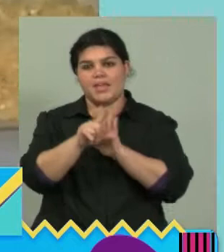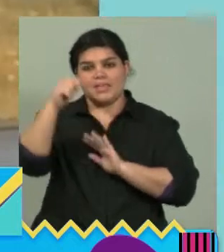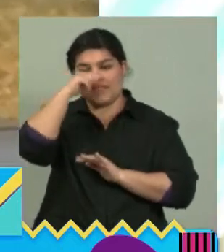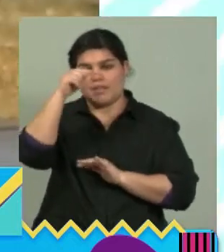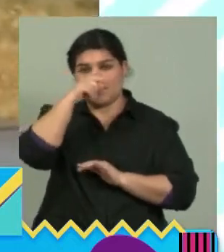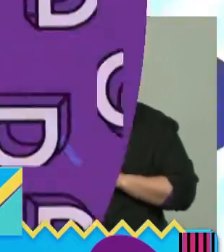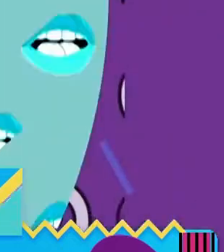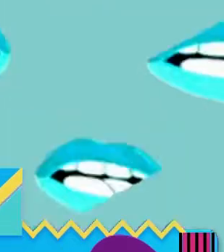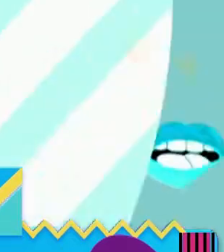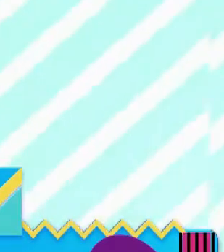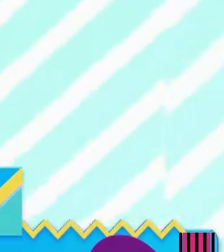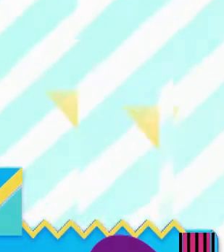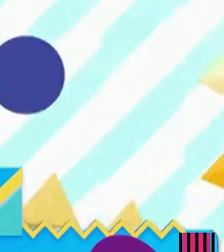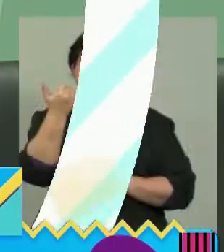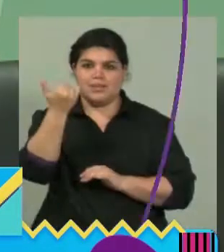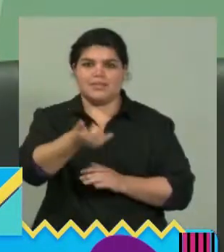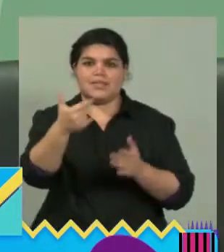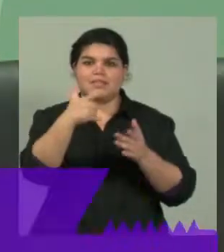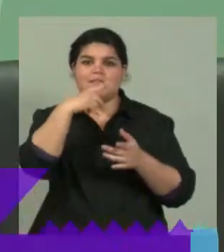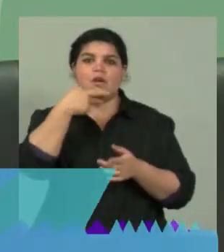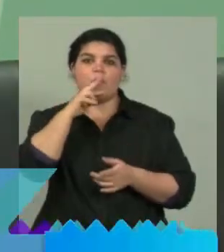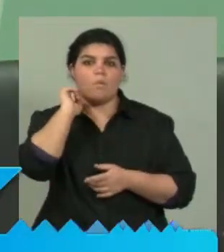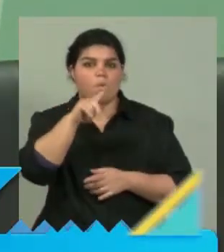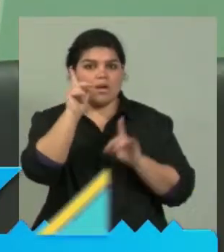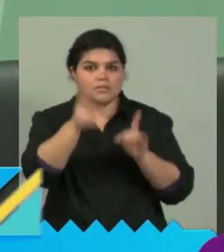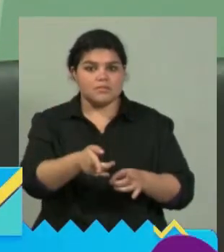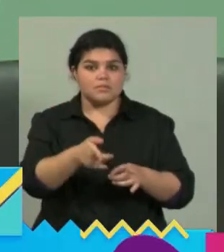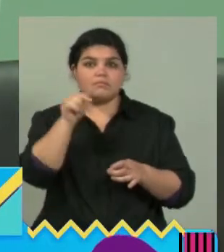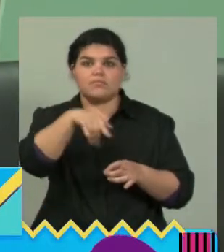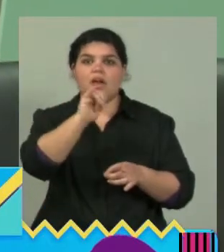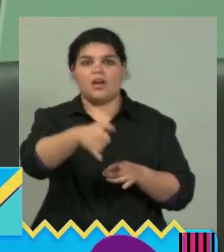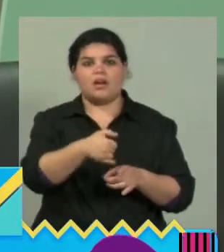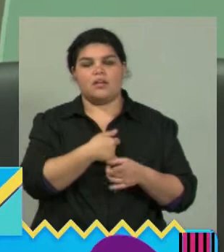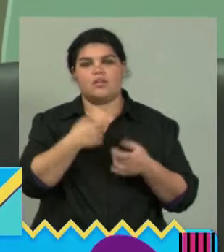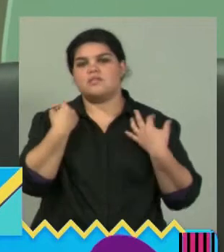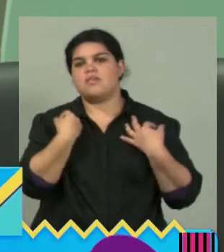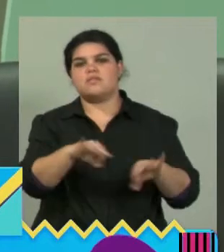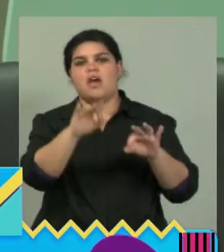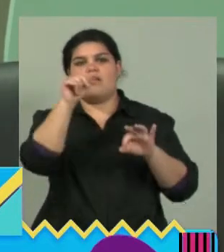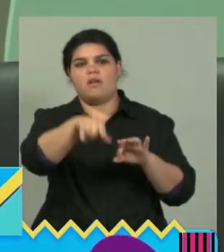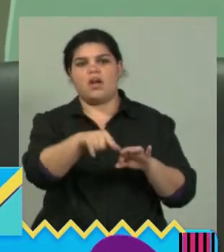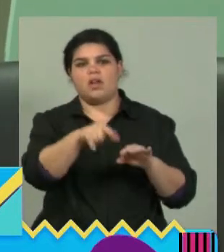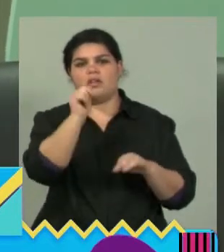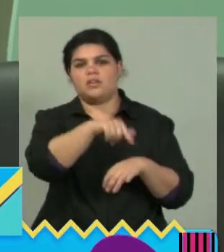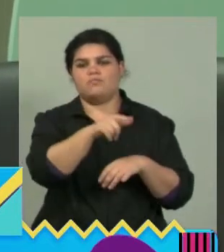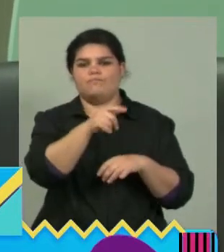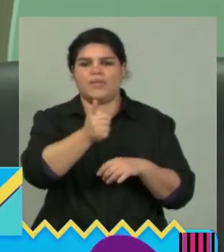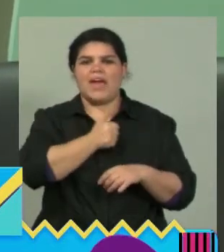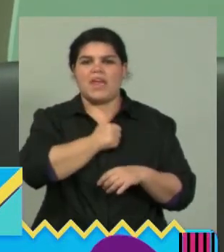Juan, nos hubiésemos liberado de los desastres que está haciendo la irresponsable canadiense Barrick Gold.